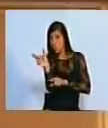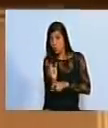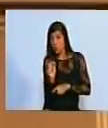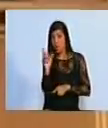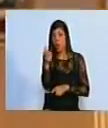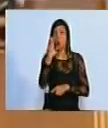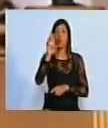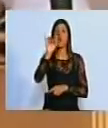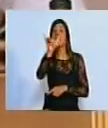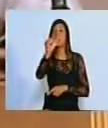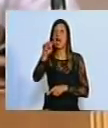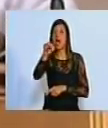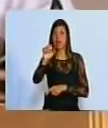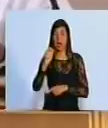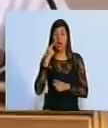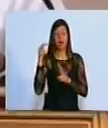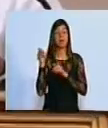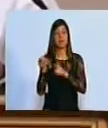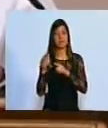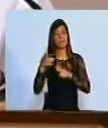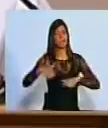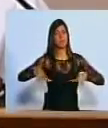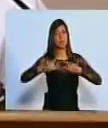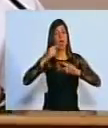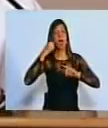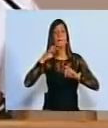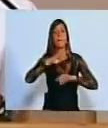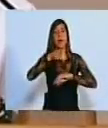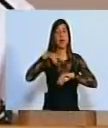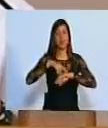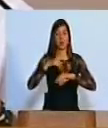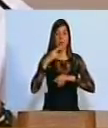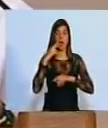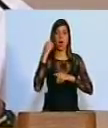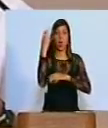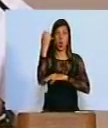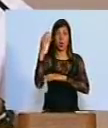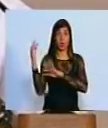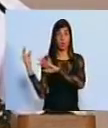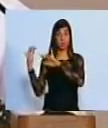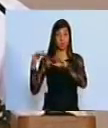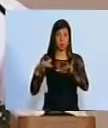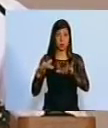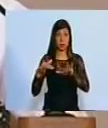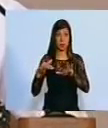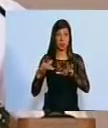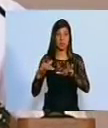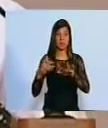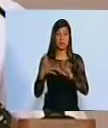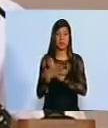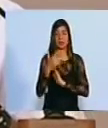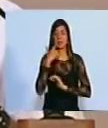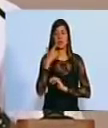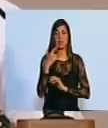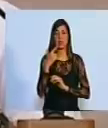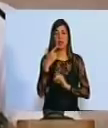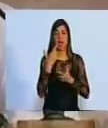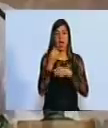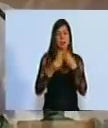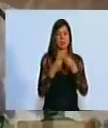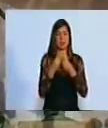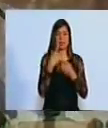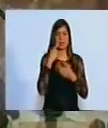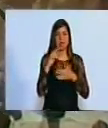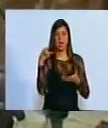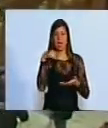bastión desde el cual se proyectó la República en el Congreso de Angostura. De allí se hicieron posibles Carabobo